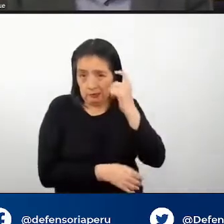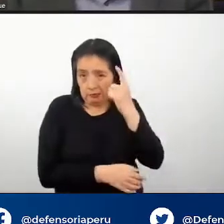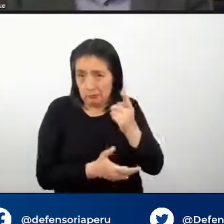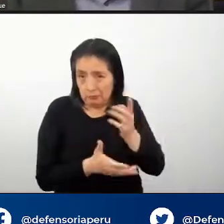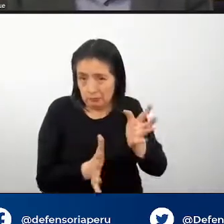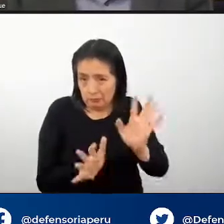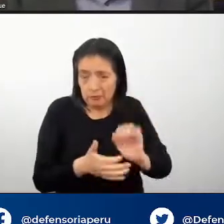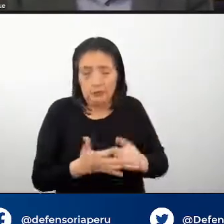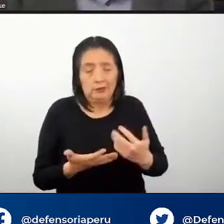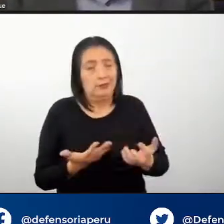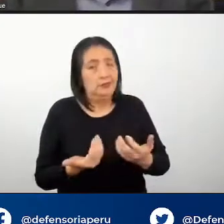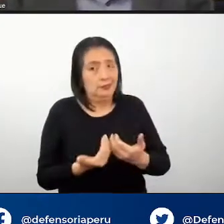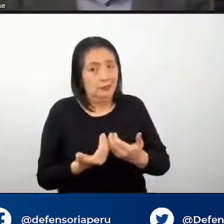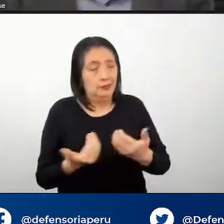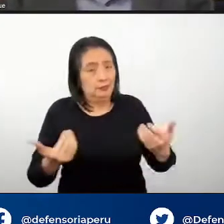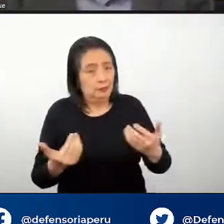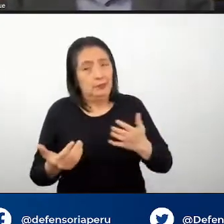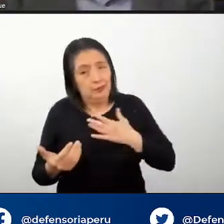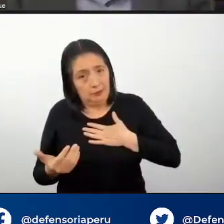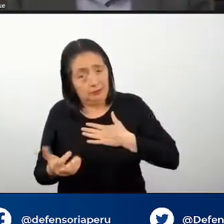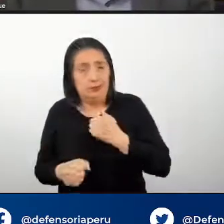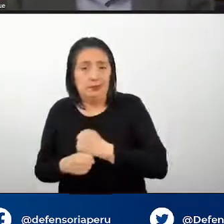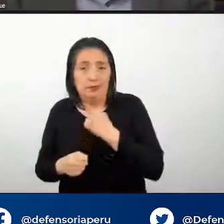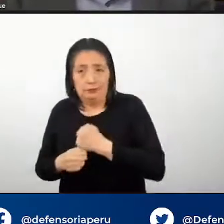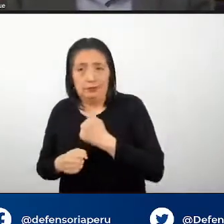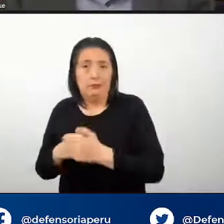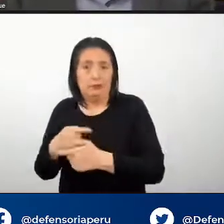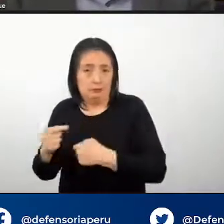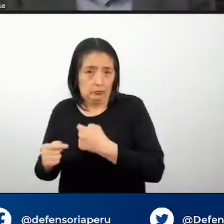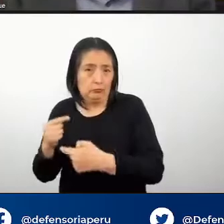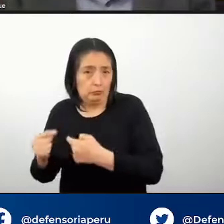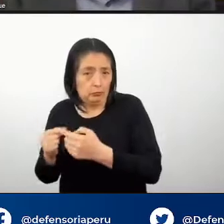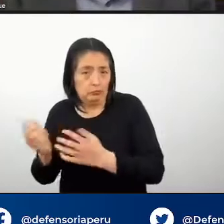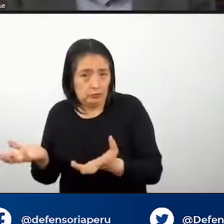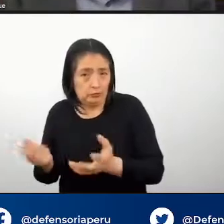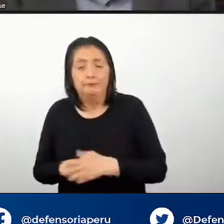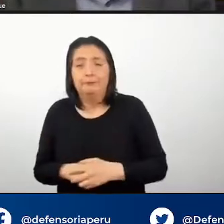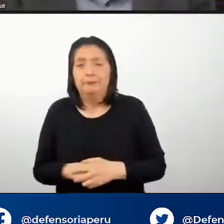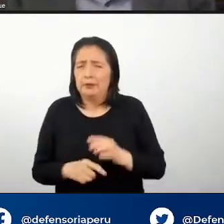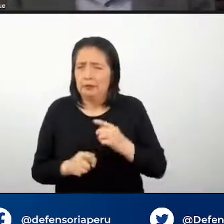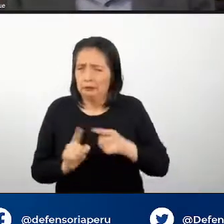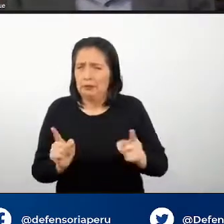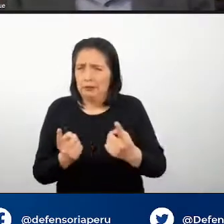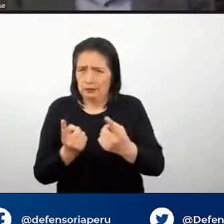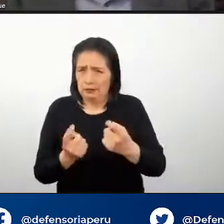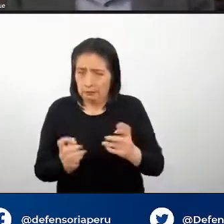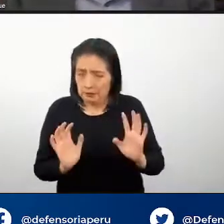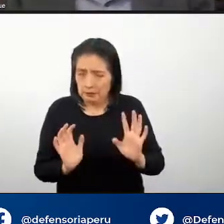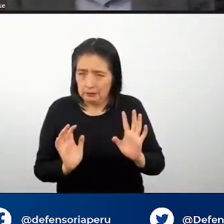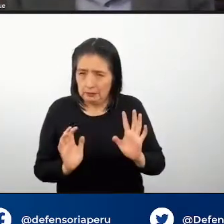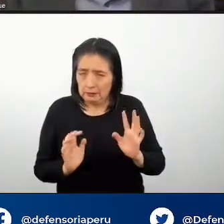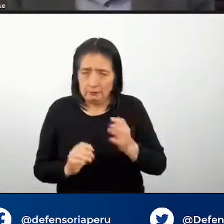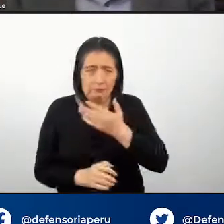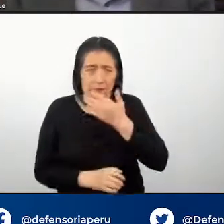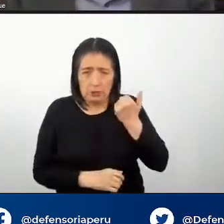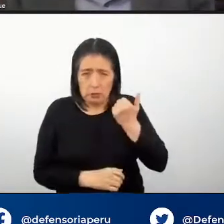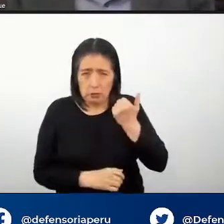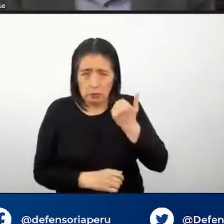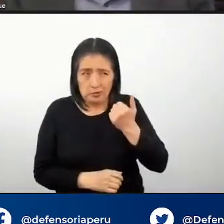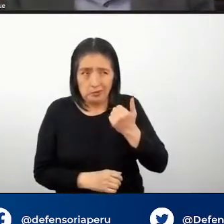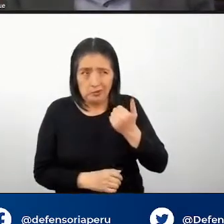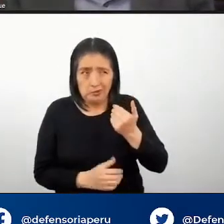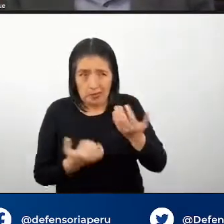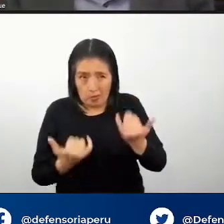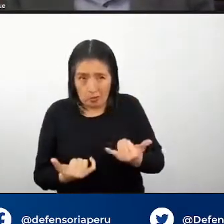están un poco alejadas de mi hacer cotidiano. Pero la pregunta es, ¿mejores que antes? Yo creo